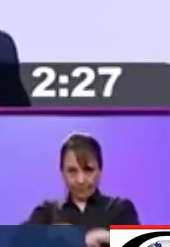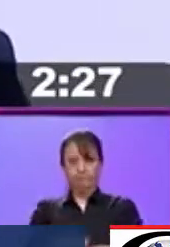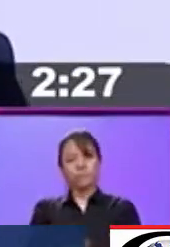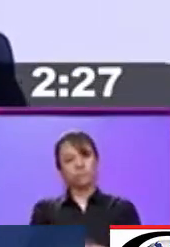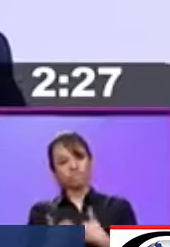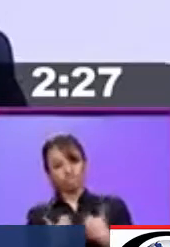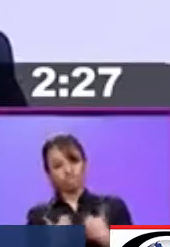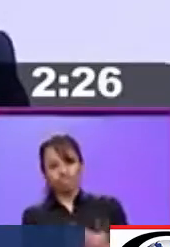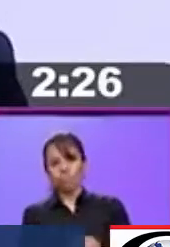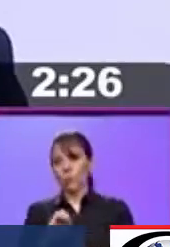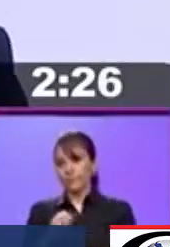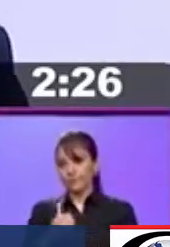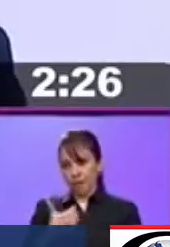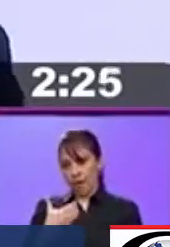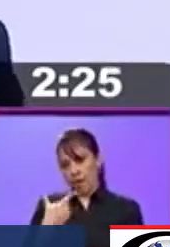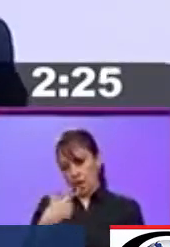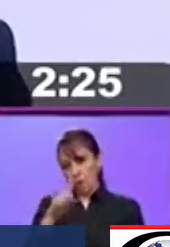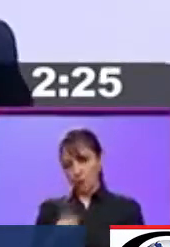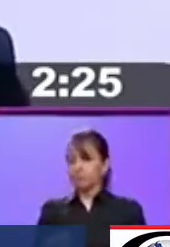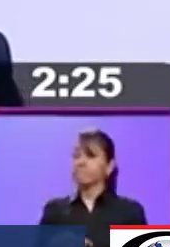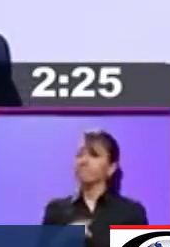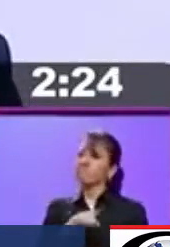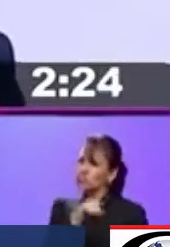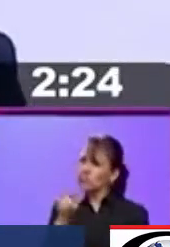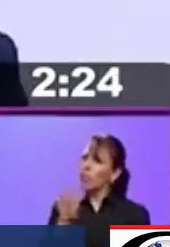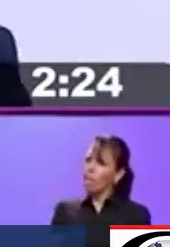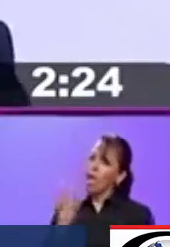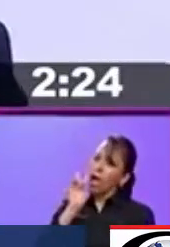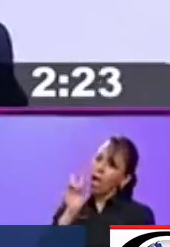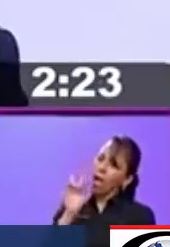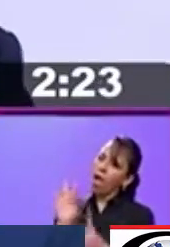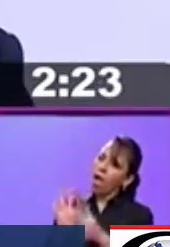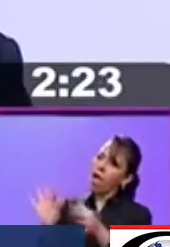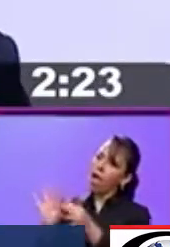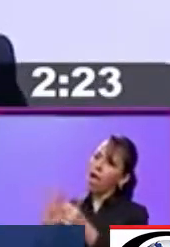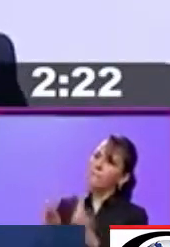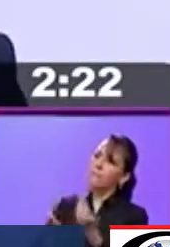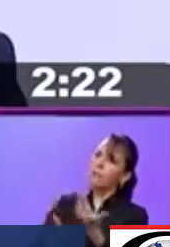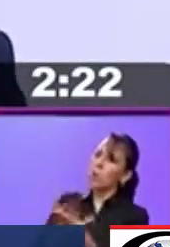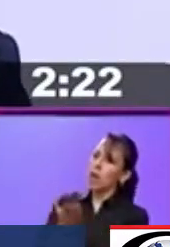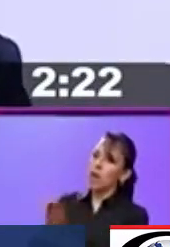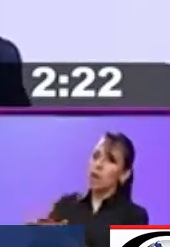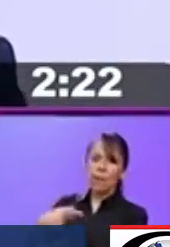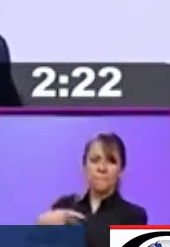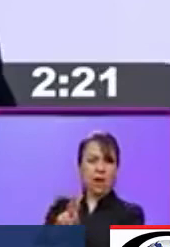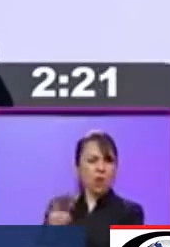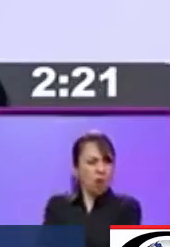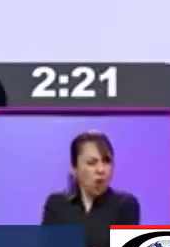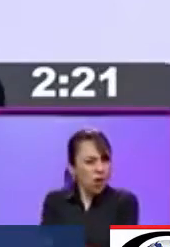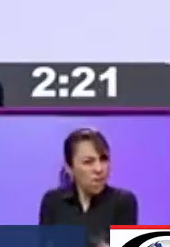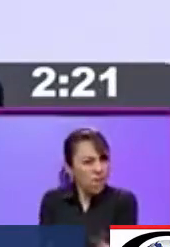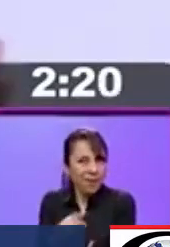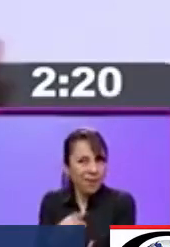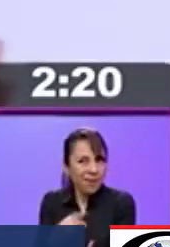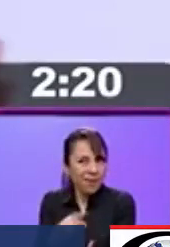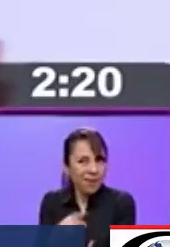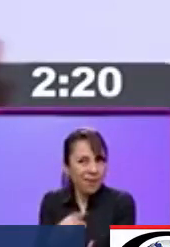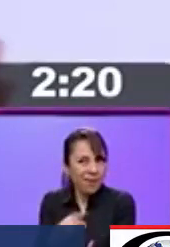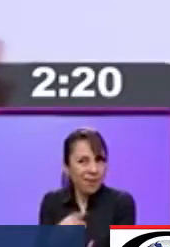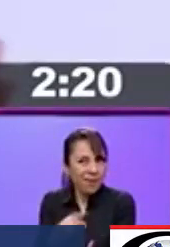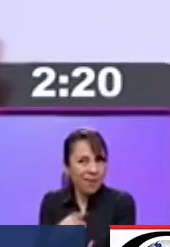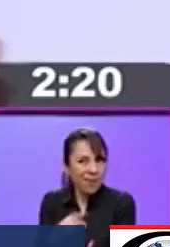tengo compromiso constante con nadie más que con los mexicanos, con la gente. Tan es así que por eso no traigo los recursos que ellos